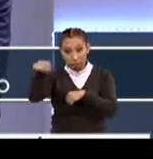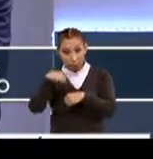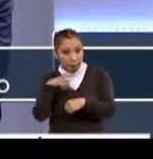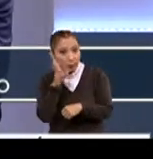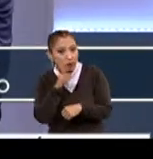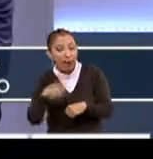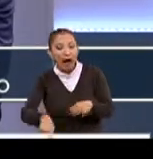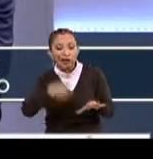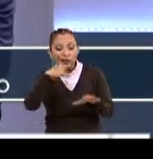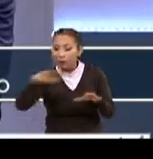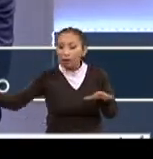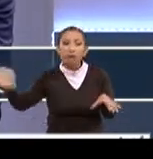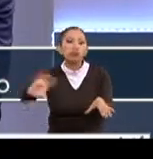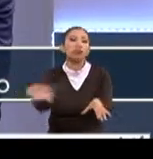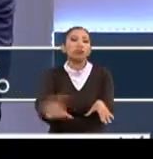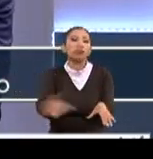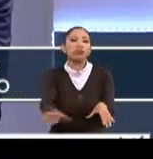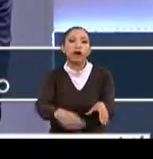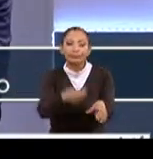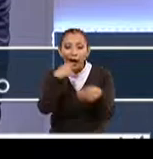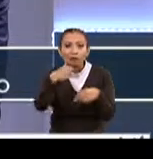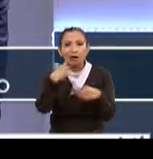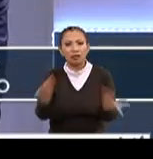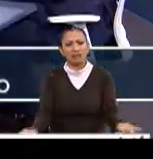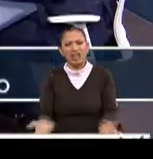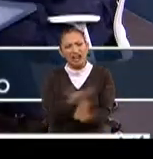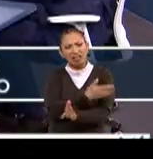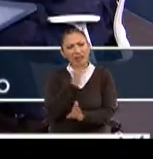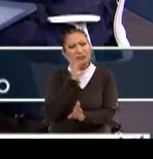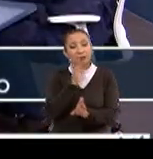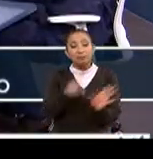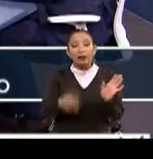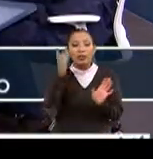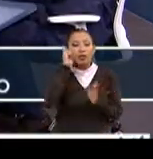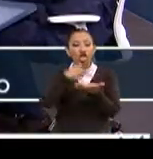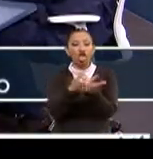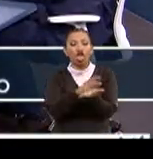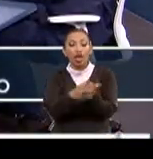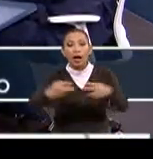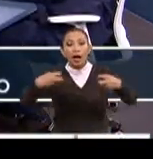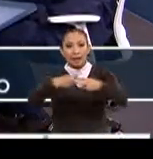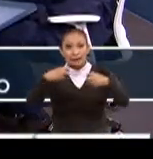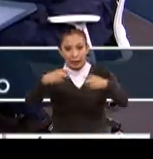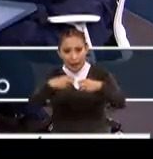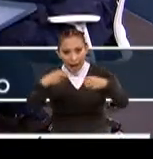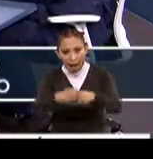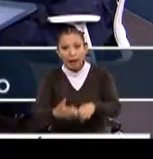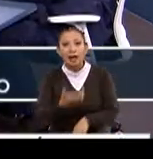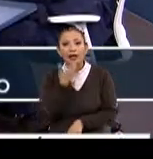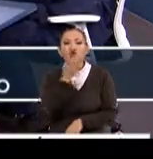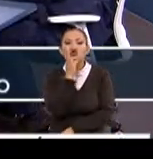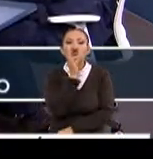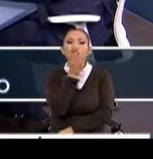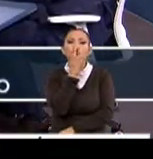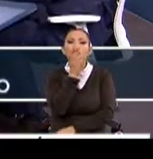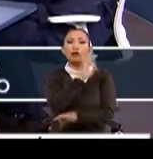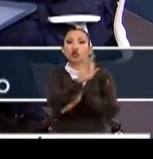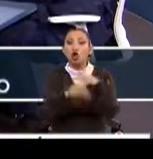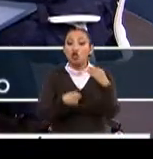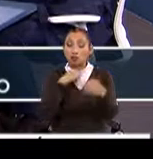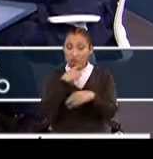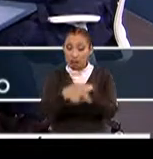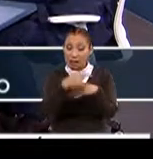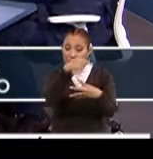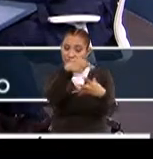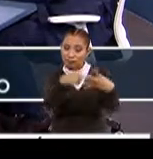probando el plato y ya tienen el salero en la mano, ¿no? El no dormir bien, el estrés, el hábito tabáquico. Todos estos son factores de